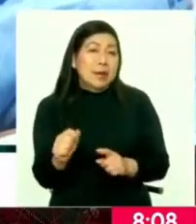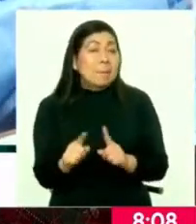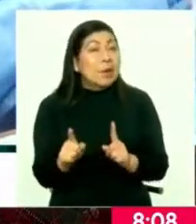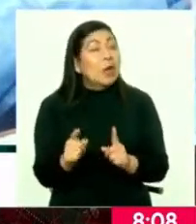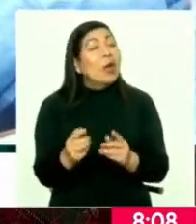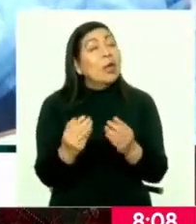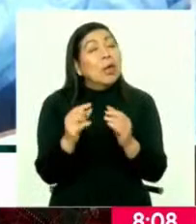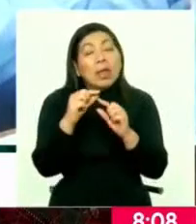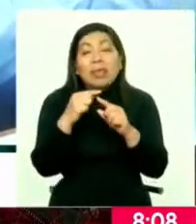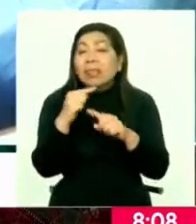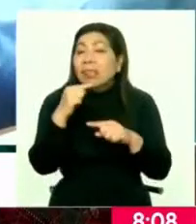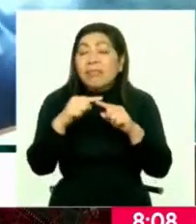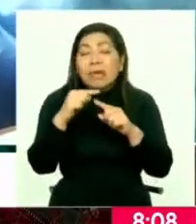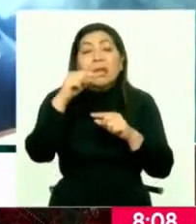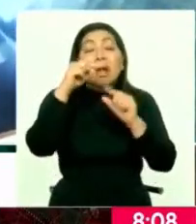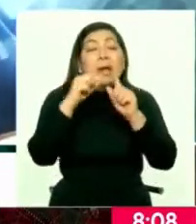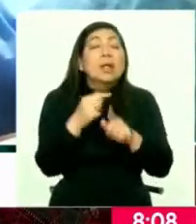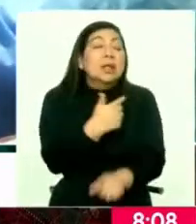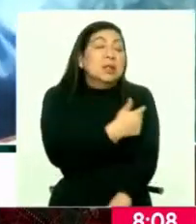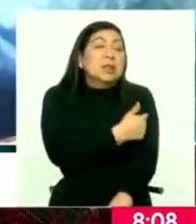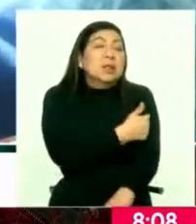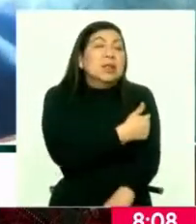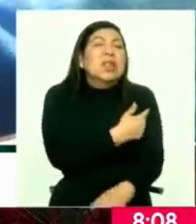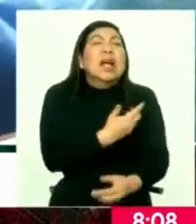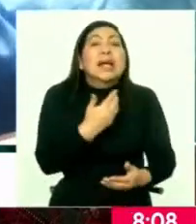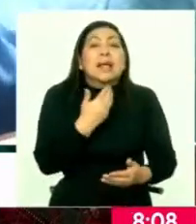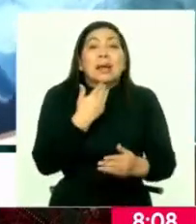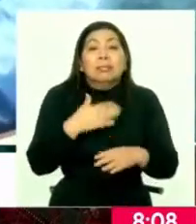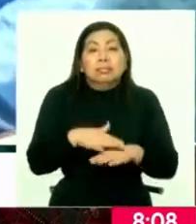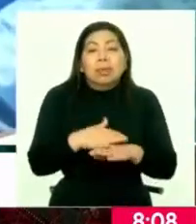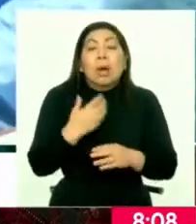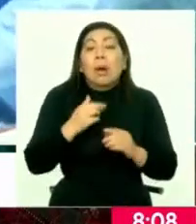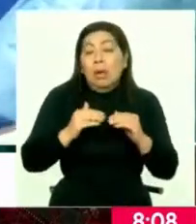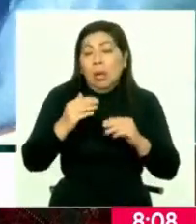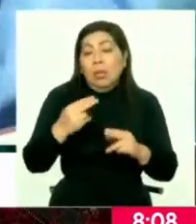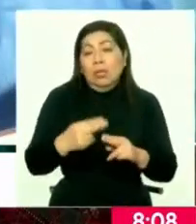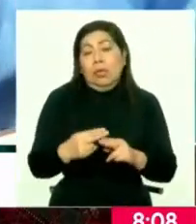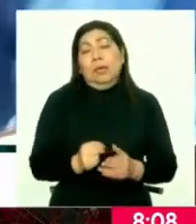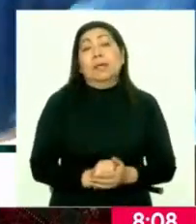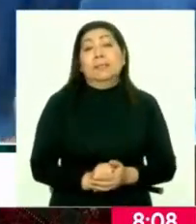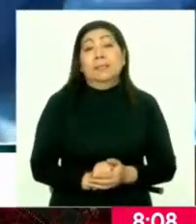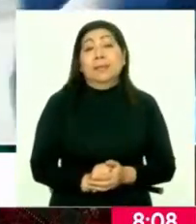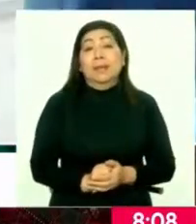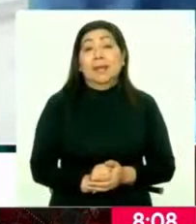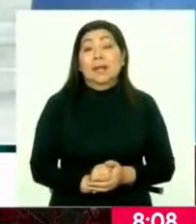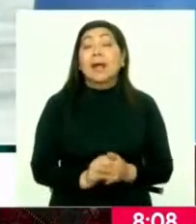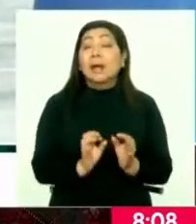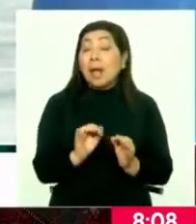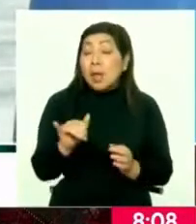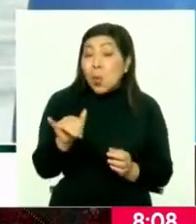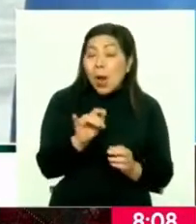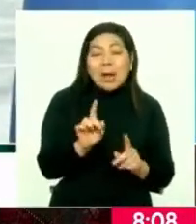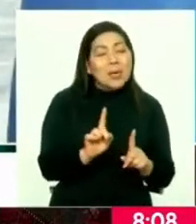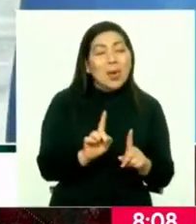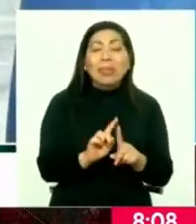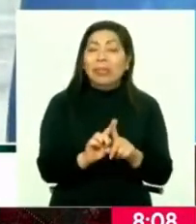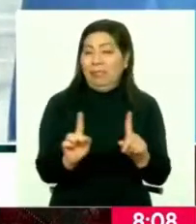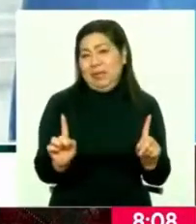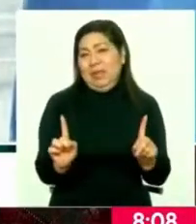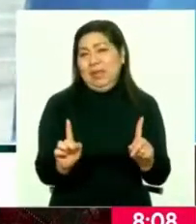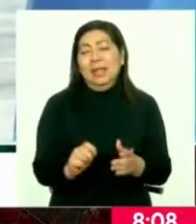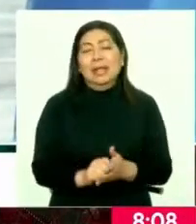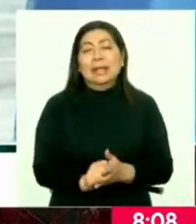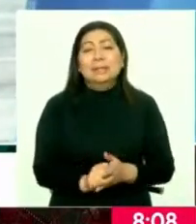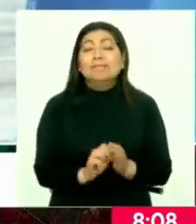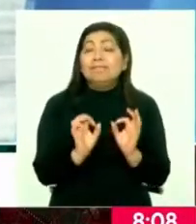tienen dosificaciones distintas de acuerdo a la compañía que las administra. Ese es el criterio entonces que se utiliza. Esto